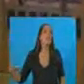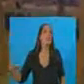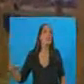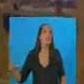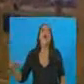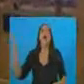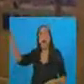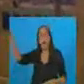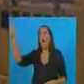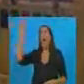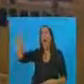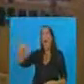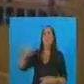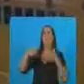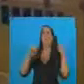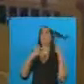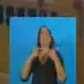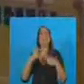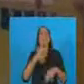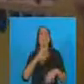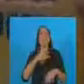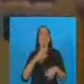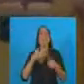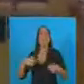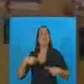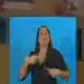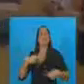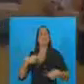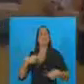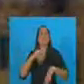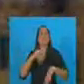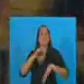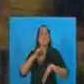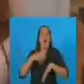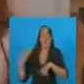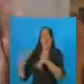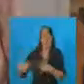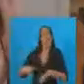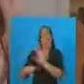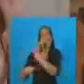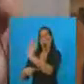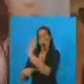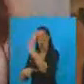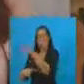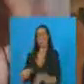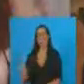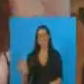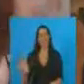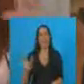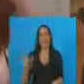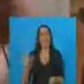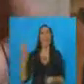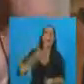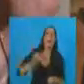Ah, las cardiopatías congénitas. Y ya viene, pero esperá, porque voy por el plan SMARCIN. Es largo, la salud es largo. Cardiopatías congénitas, y para